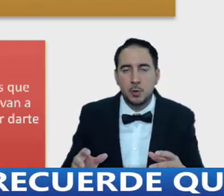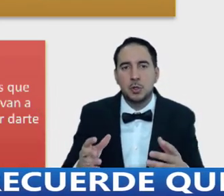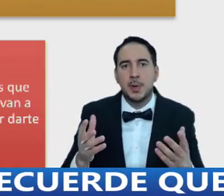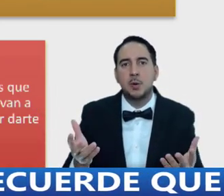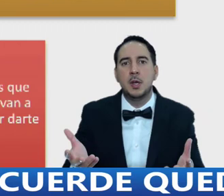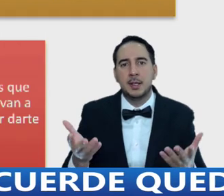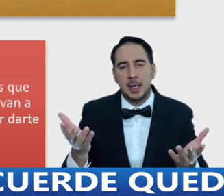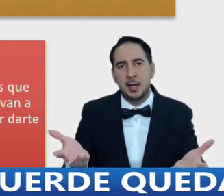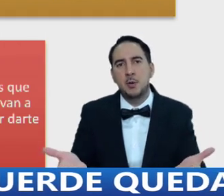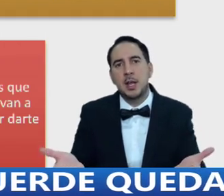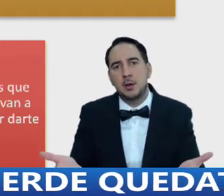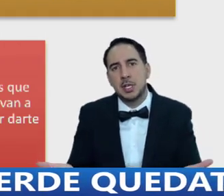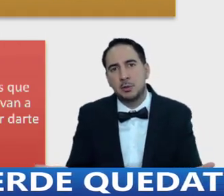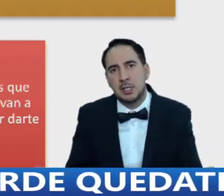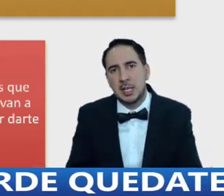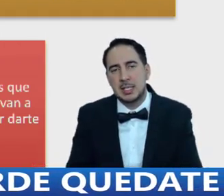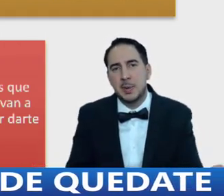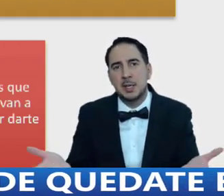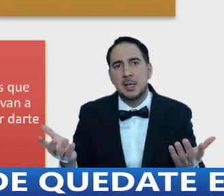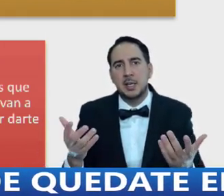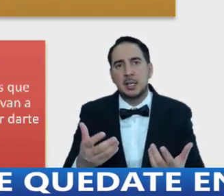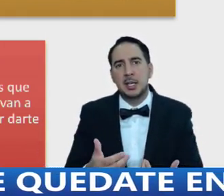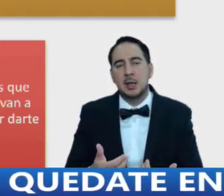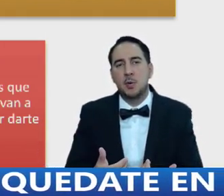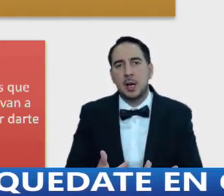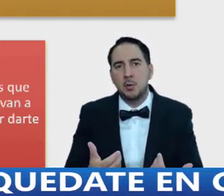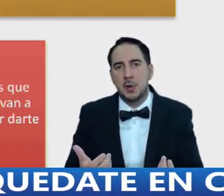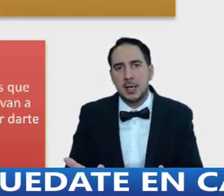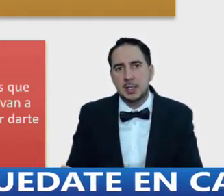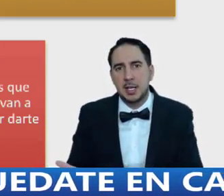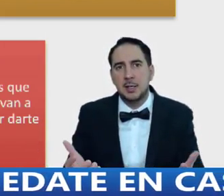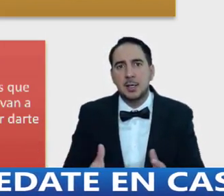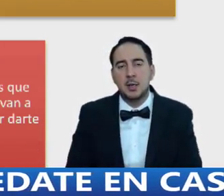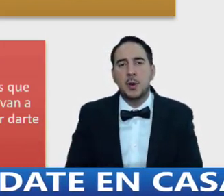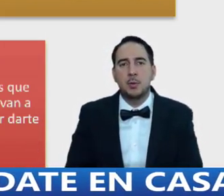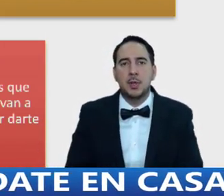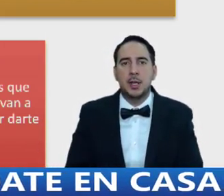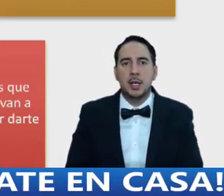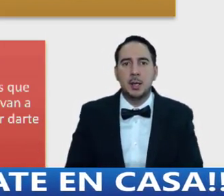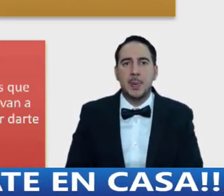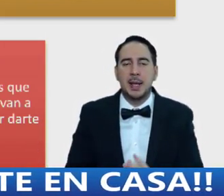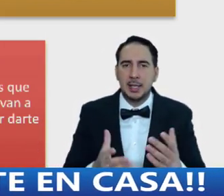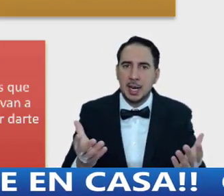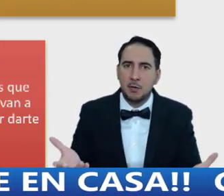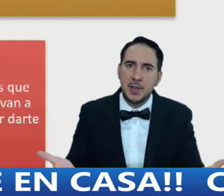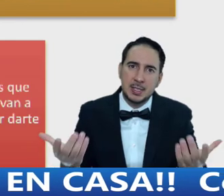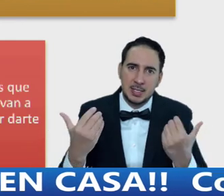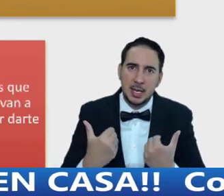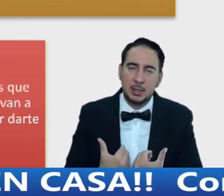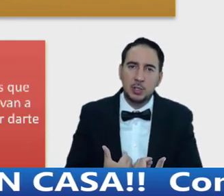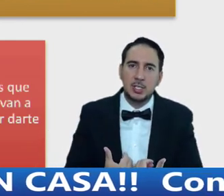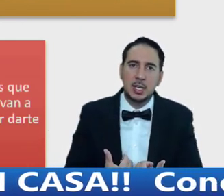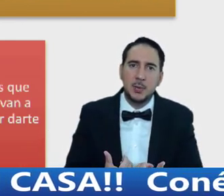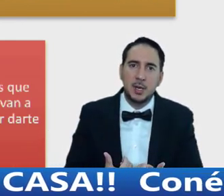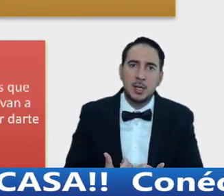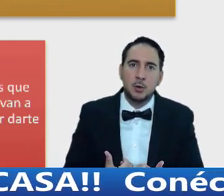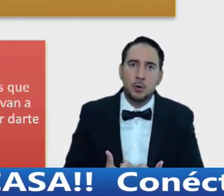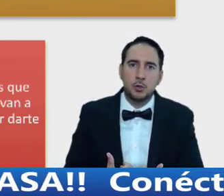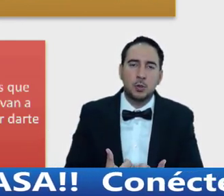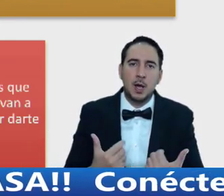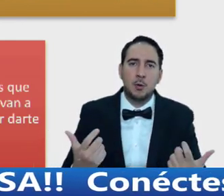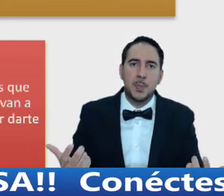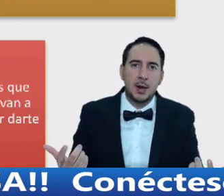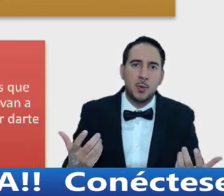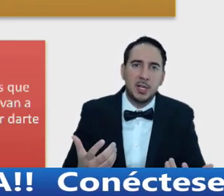consumiendo mucho, pero es una de las cosas que usted tiene que saber que tiene que buscar en un real estate y bueno, para que tenga la confianza si es que usted se quiere venir